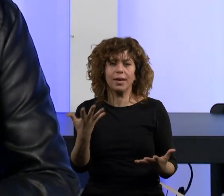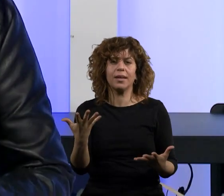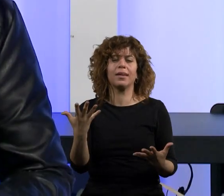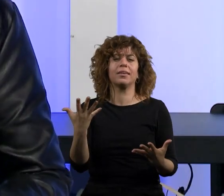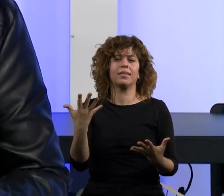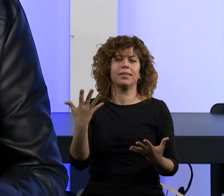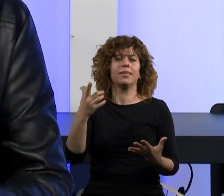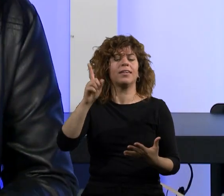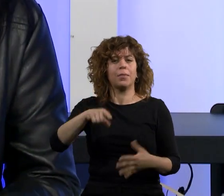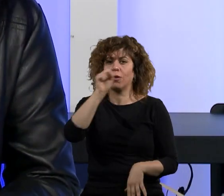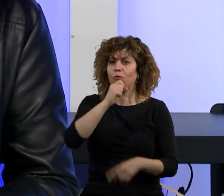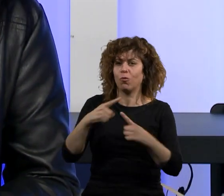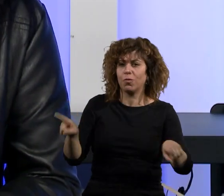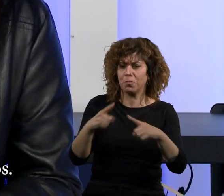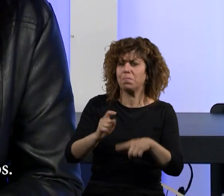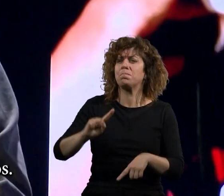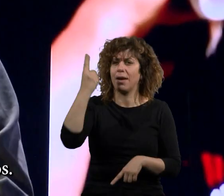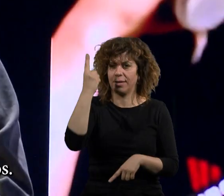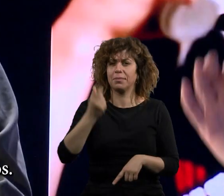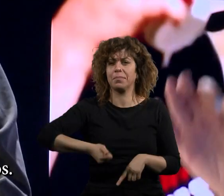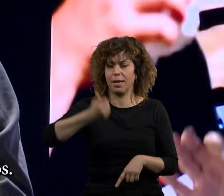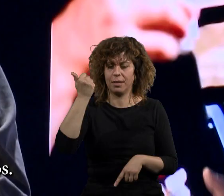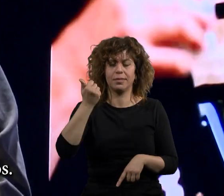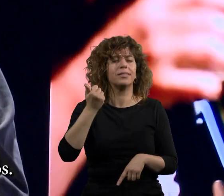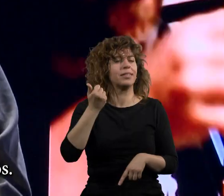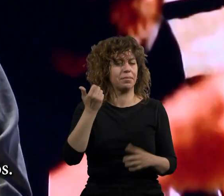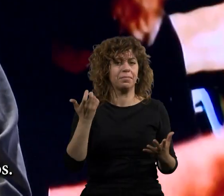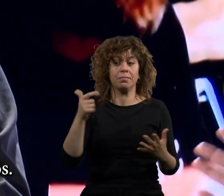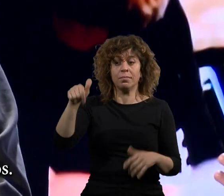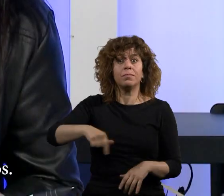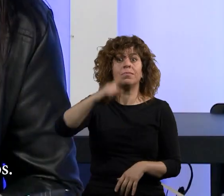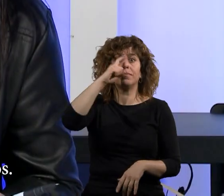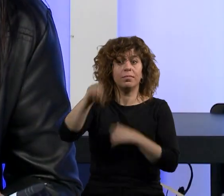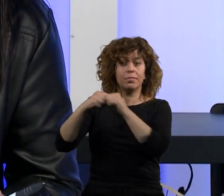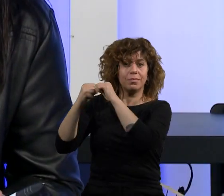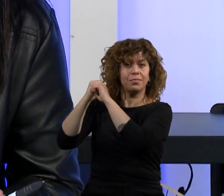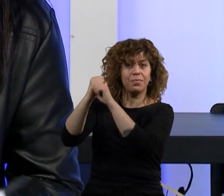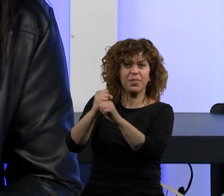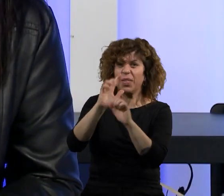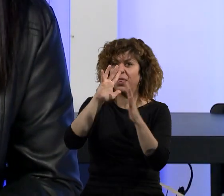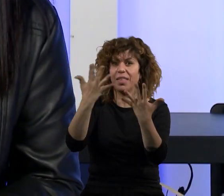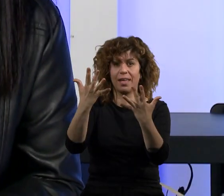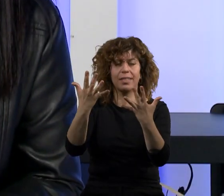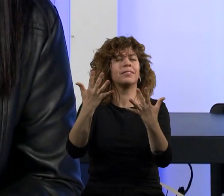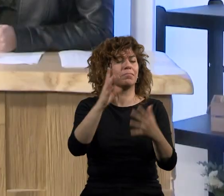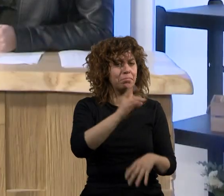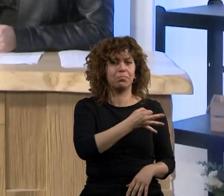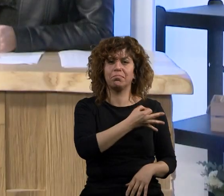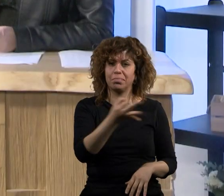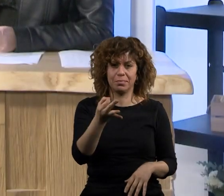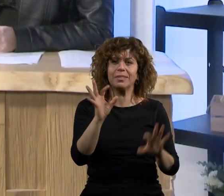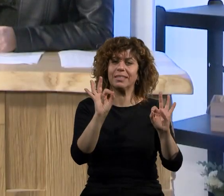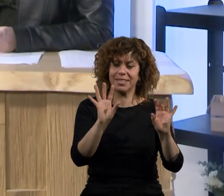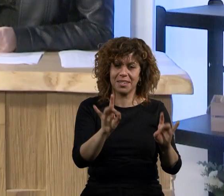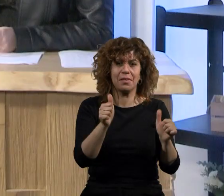Sí. Bueno, dais más conciertos, más Sí, bolos, muchos más, ¿verdad? sí. Y además este año pues cumplís 10 años, ¿no? 10 Como años, banda. efectivamente, tal cual. Sí, sí,